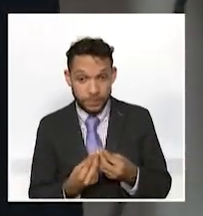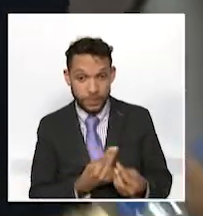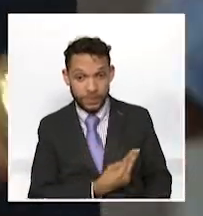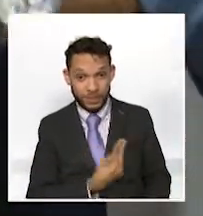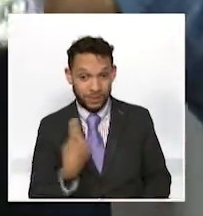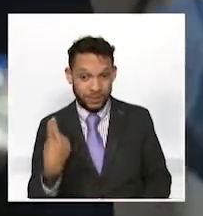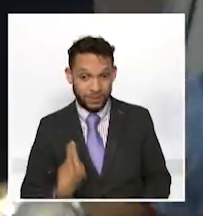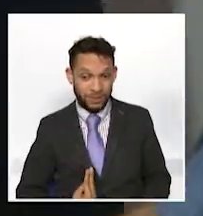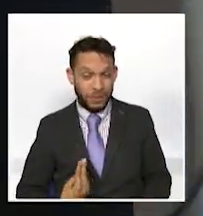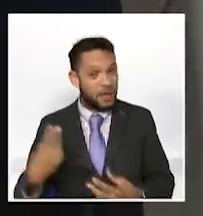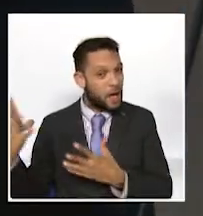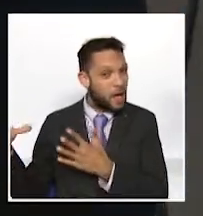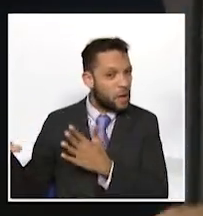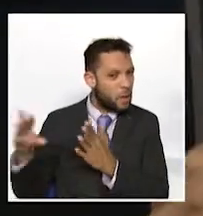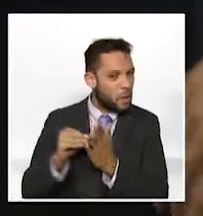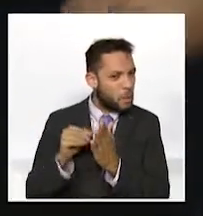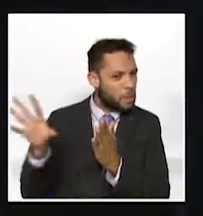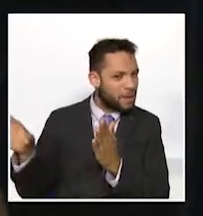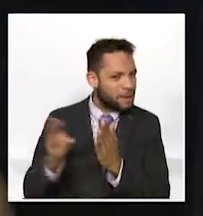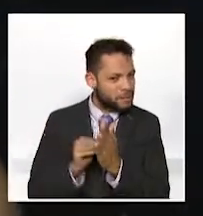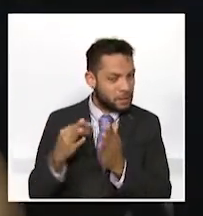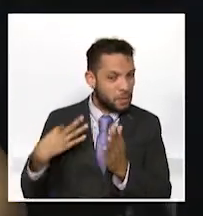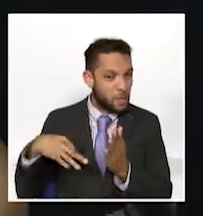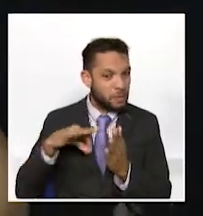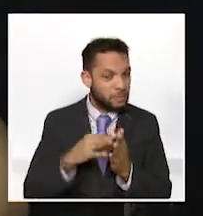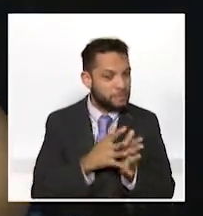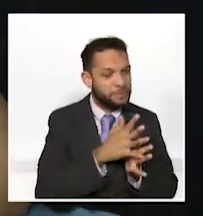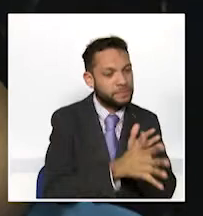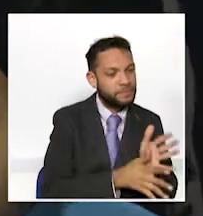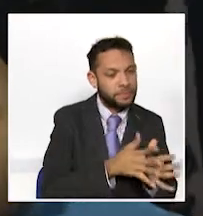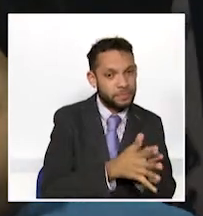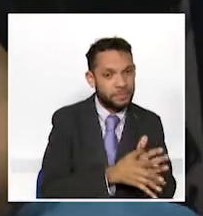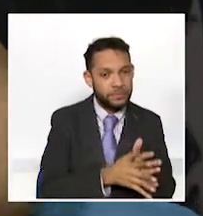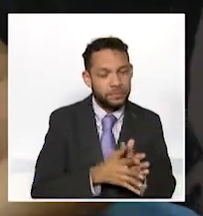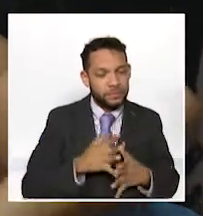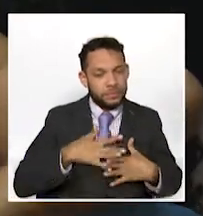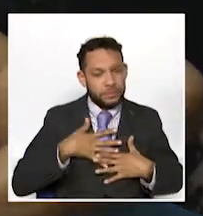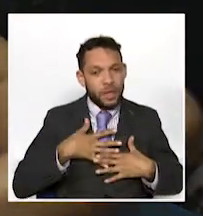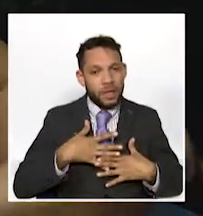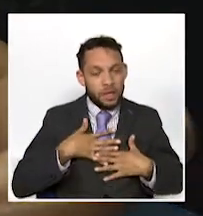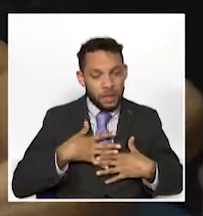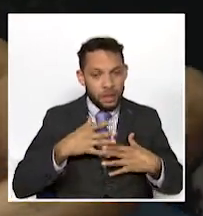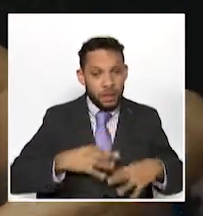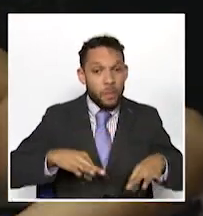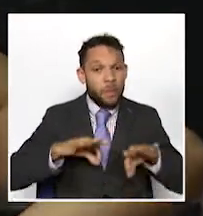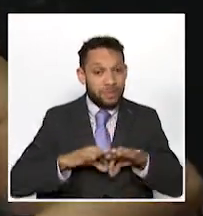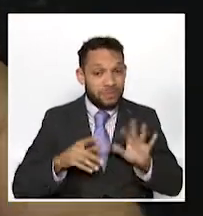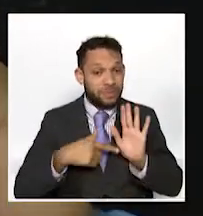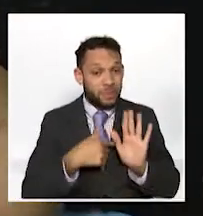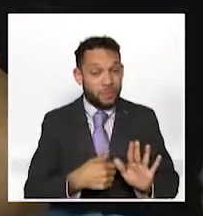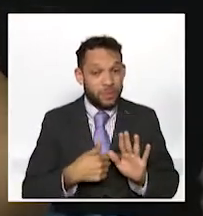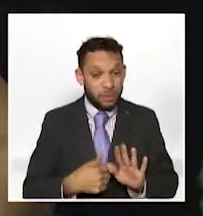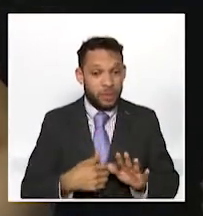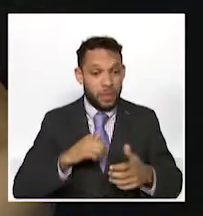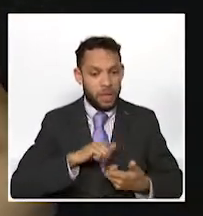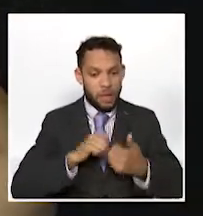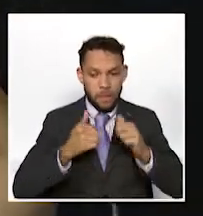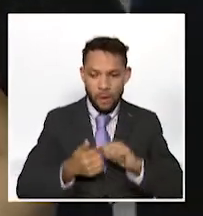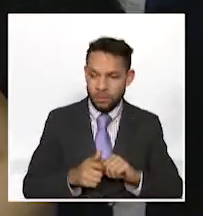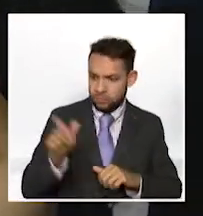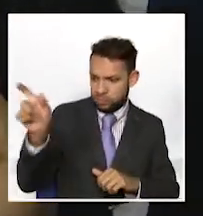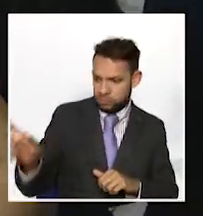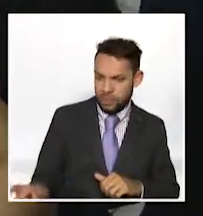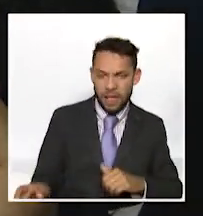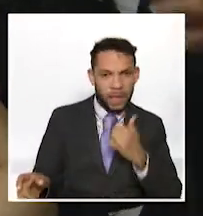doctor David Cubillos, es el manejo de las ventosas, y en los mundiales mostraron deportistas con eso y la gente era asustada, que